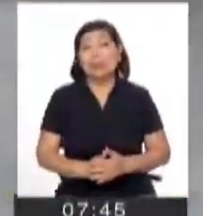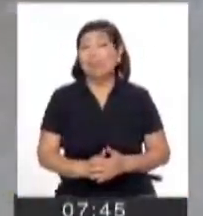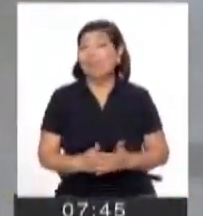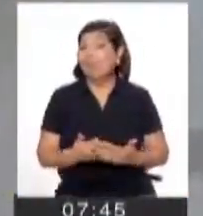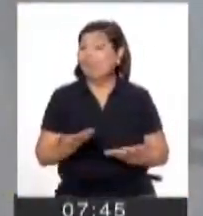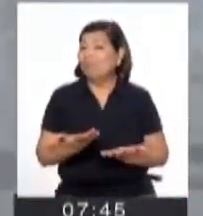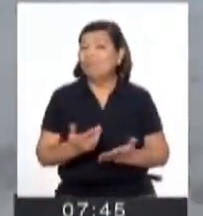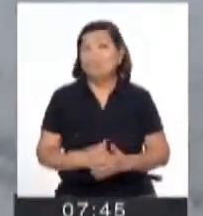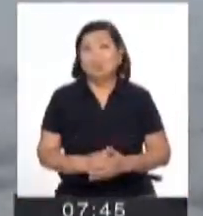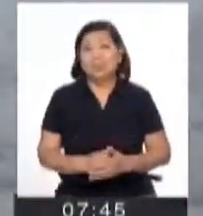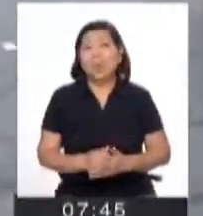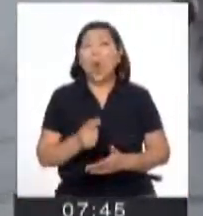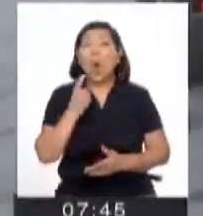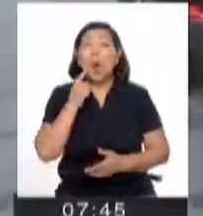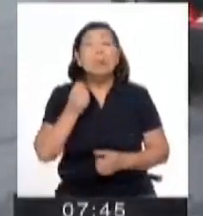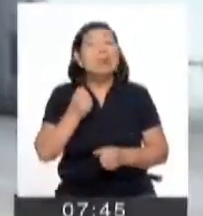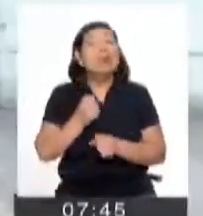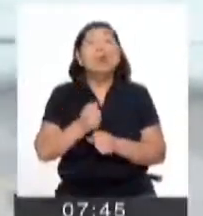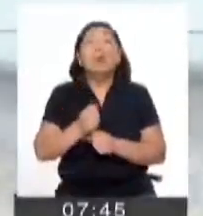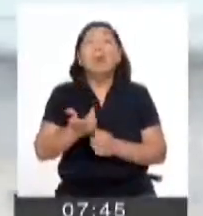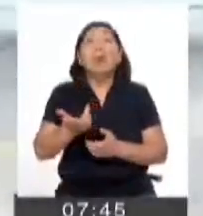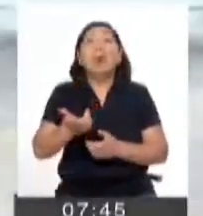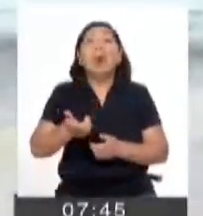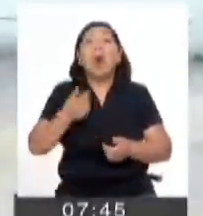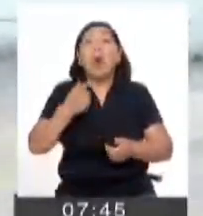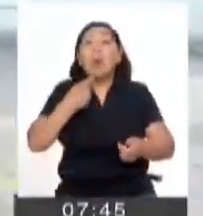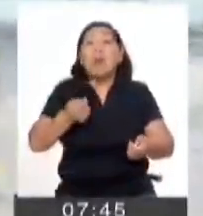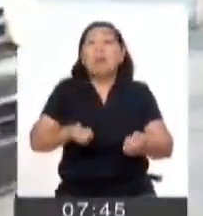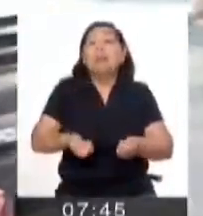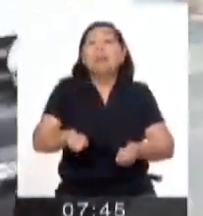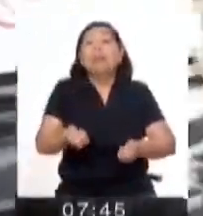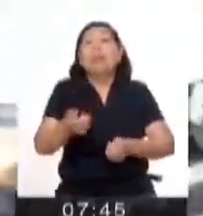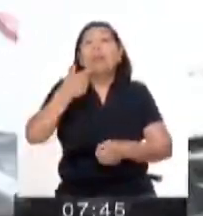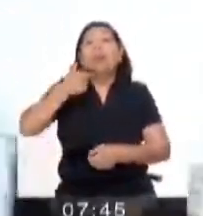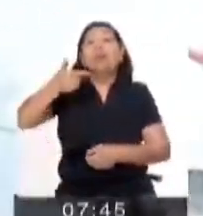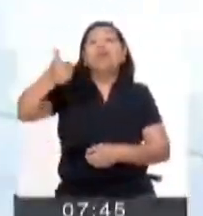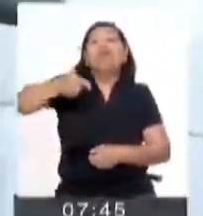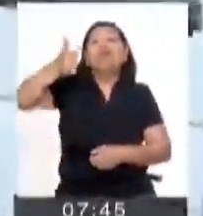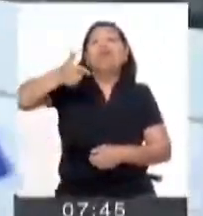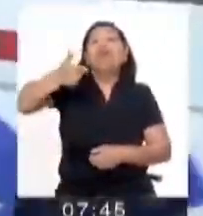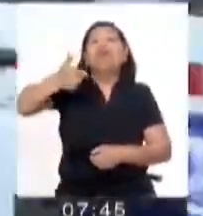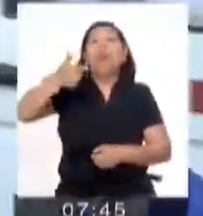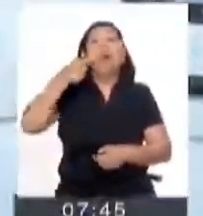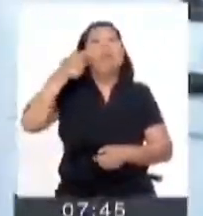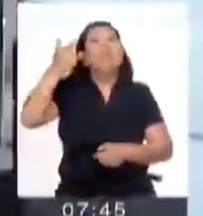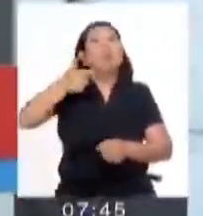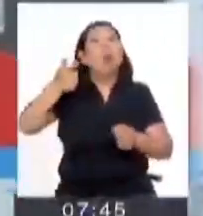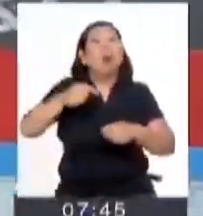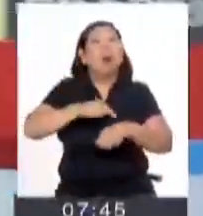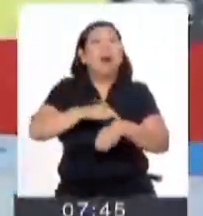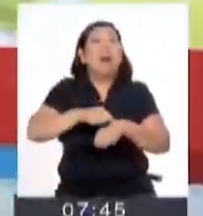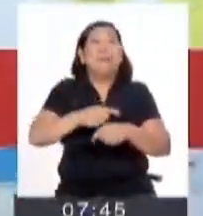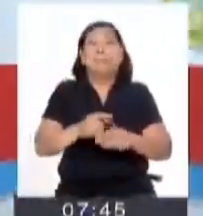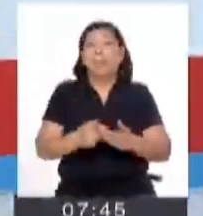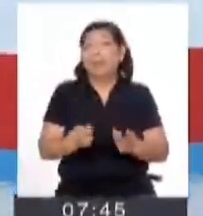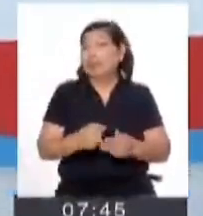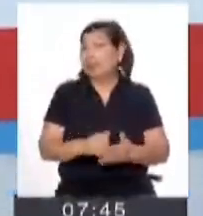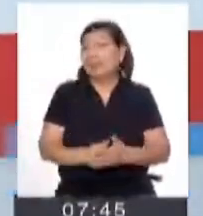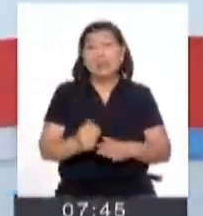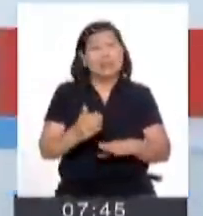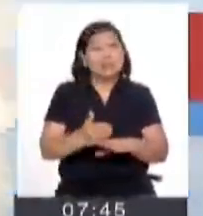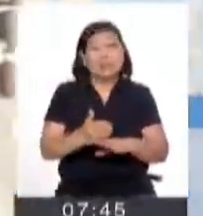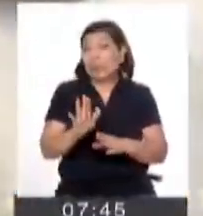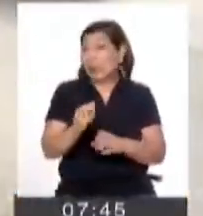cual este operario trabajaba con una grúa. Y claro, han sido varias horas, ¿no? Desde que estaban